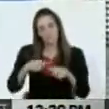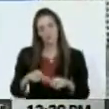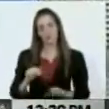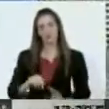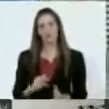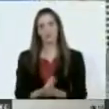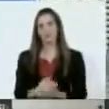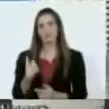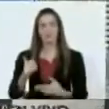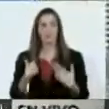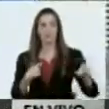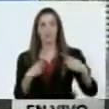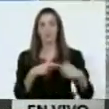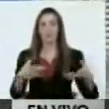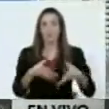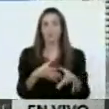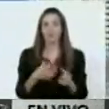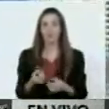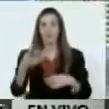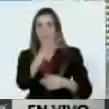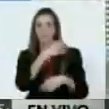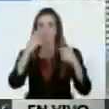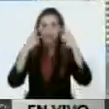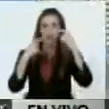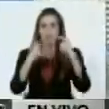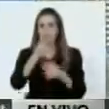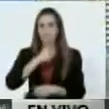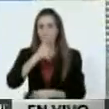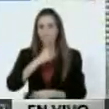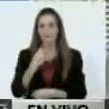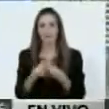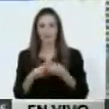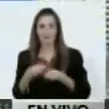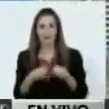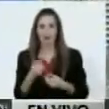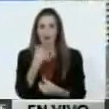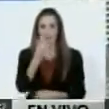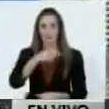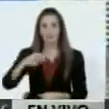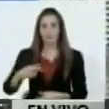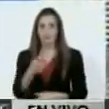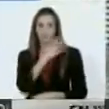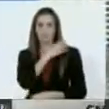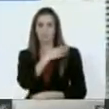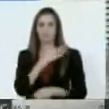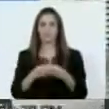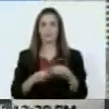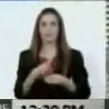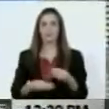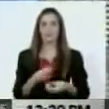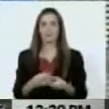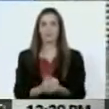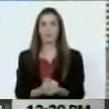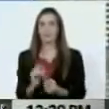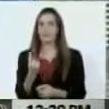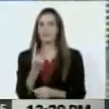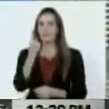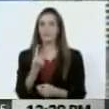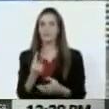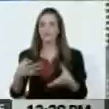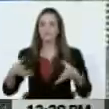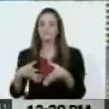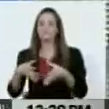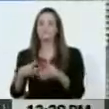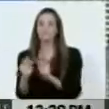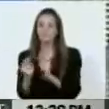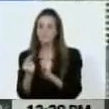yo no me voy a devolver con esta gente. Y el comandante Chávez aguantó. ¿Qué hizo? Con unos compañeros, unos sargentos, creó, bueno, la primera célula,